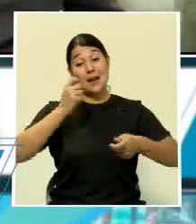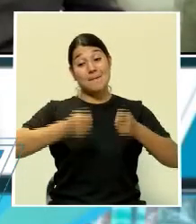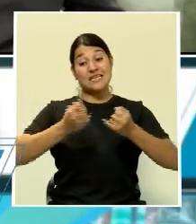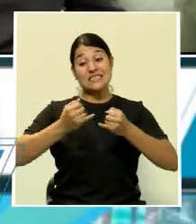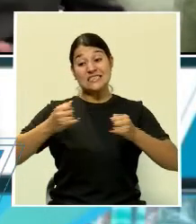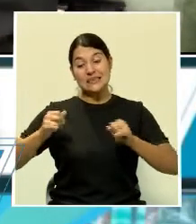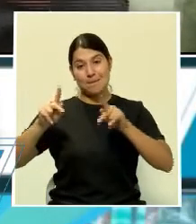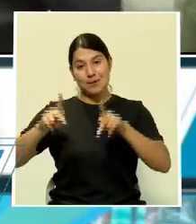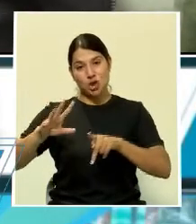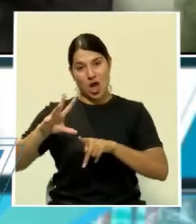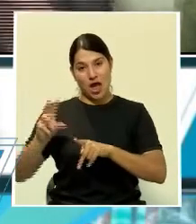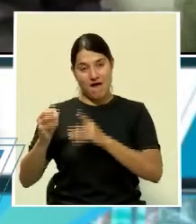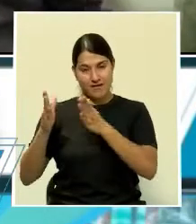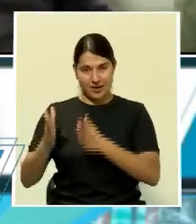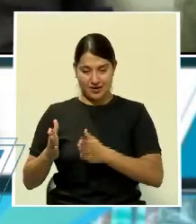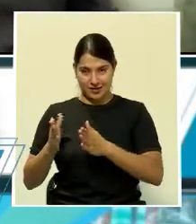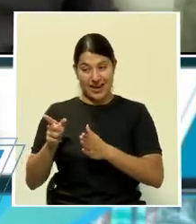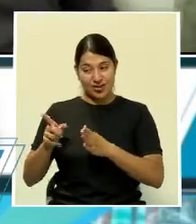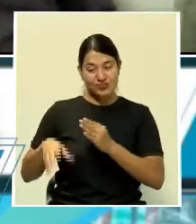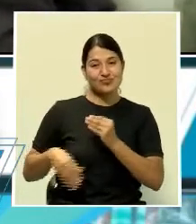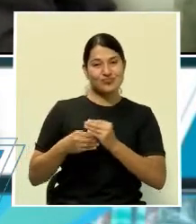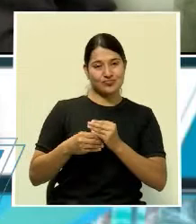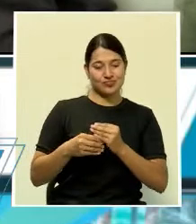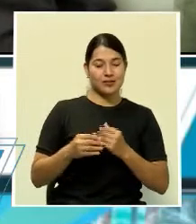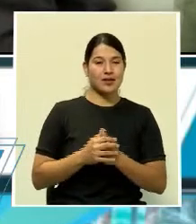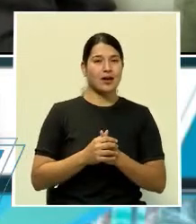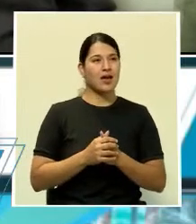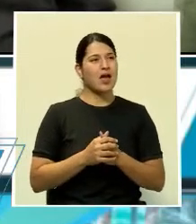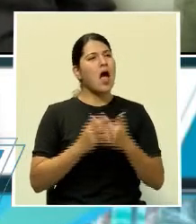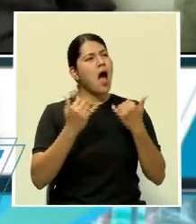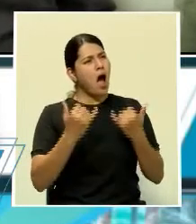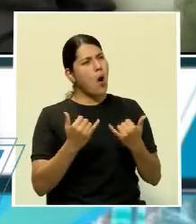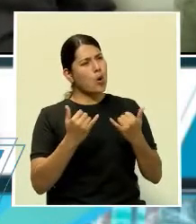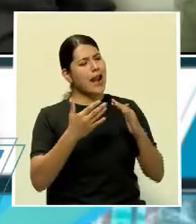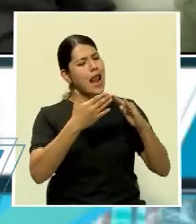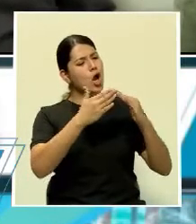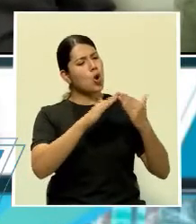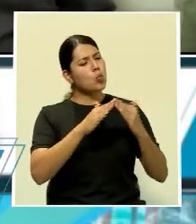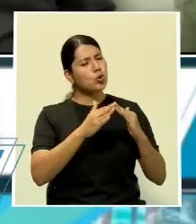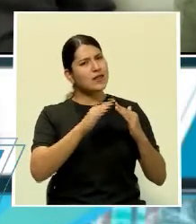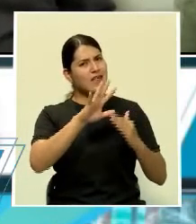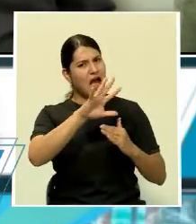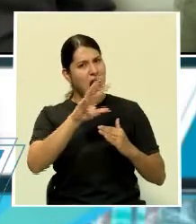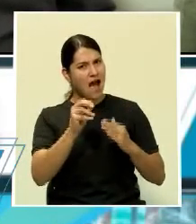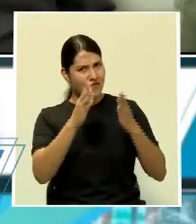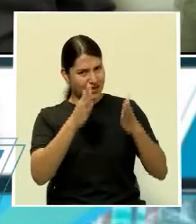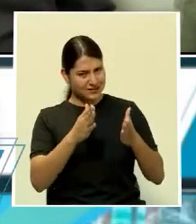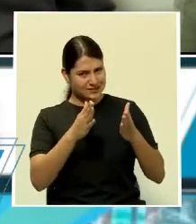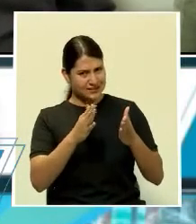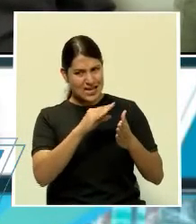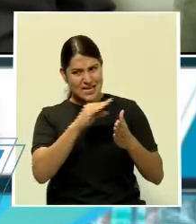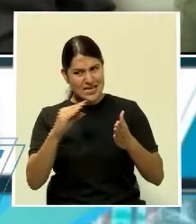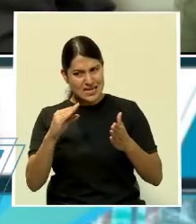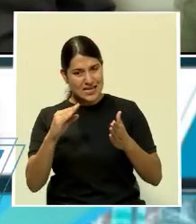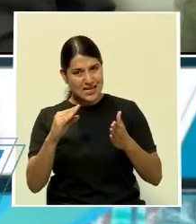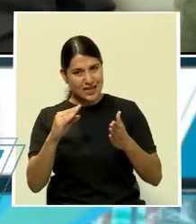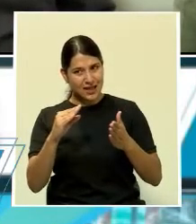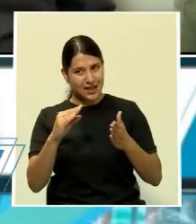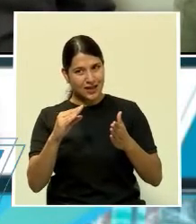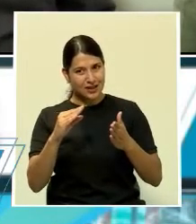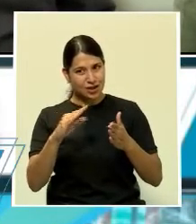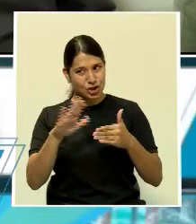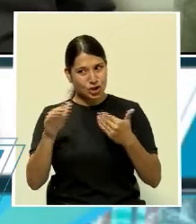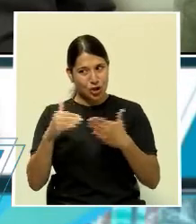la relación entre esa comunidad afro y el resto del país? el Caribe era como un enclave, no